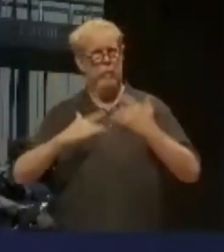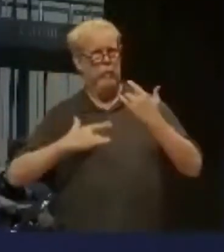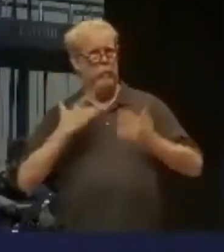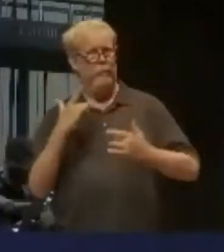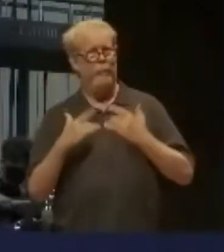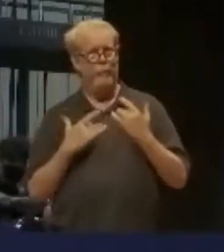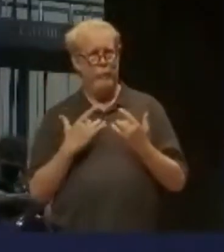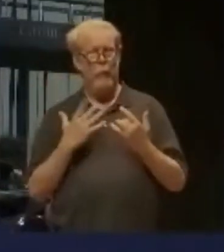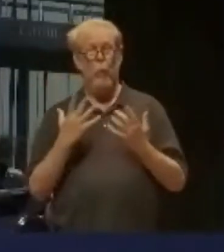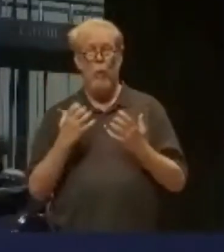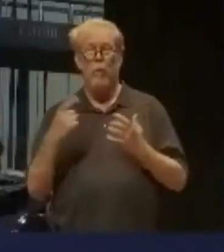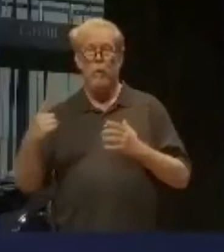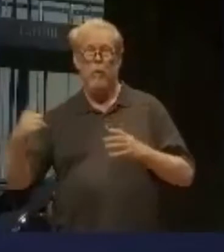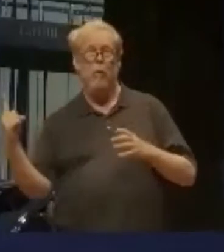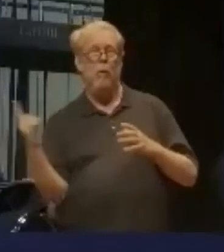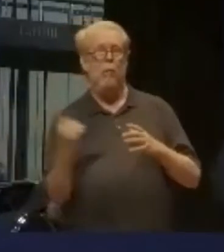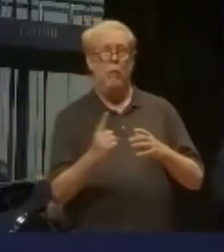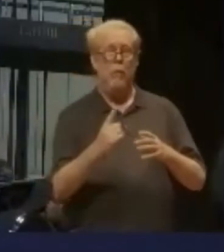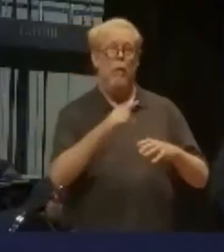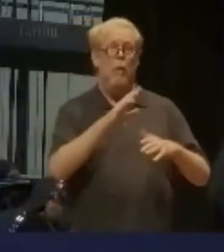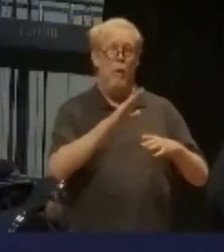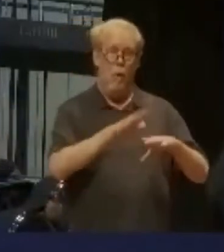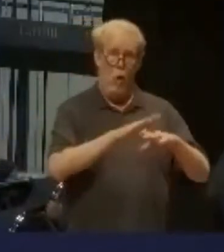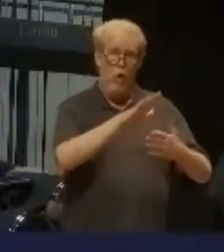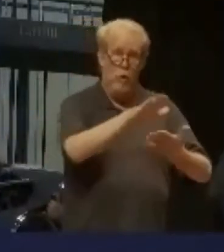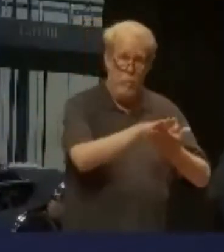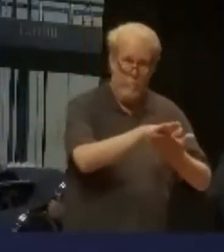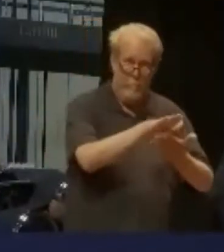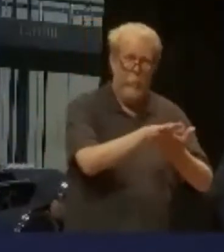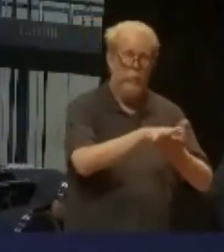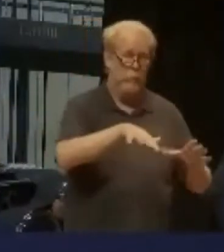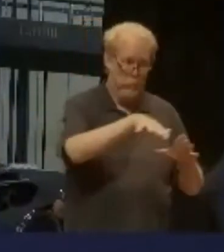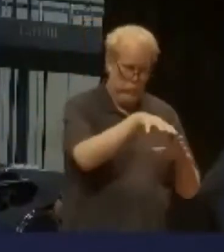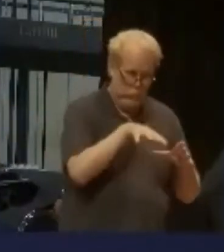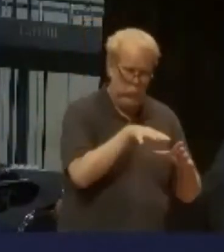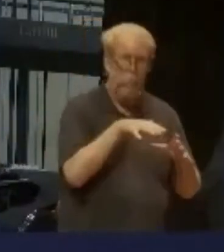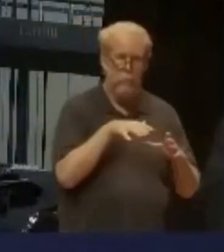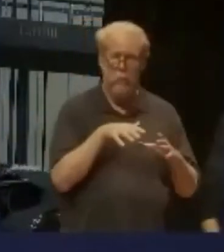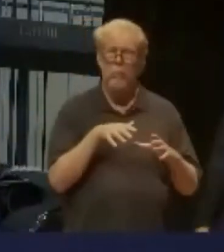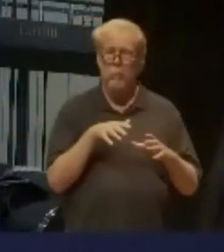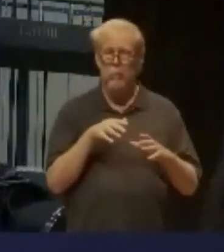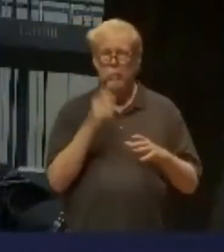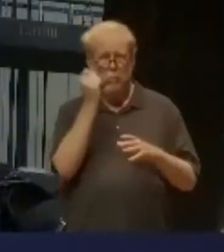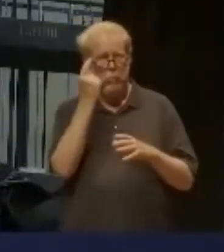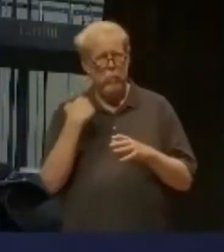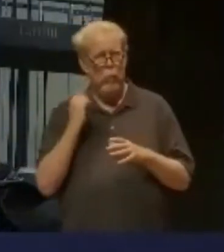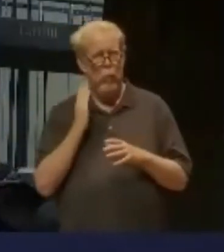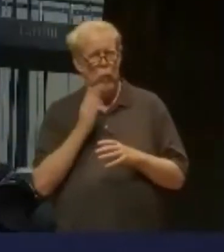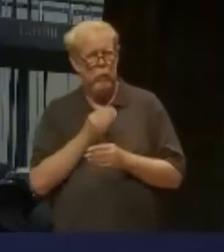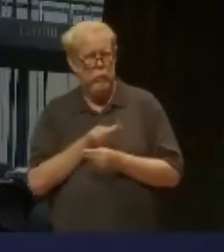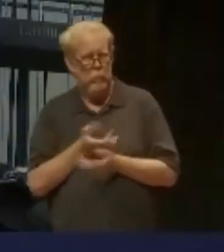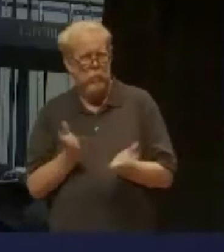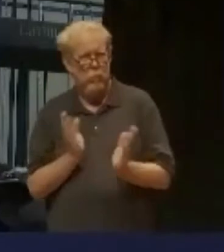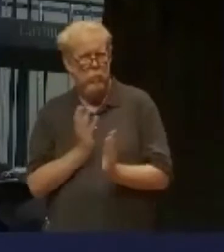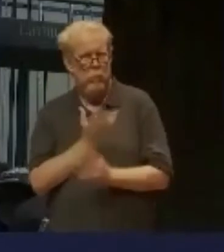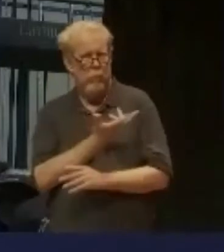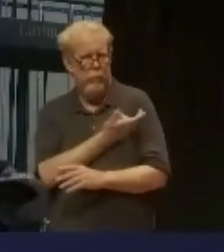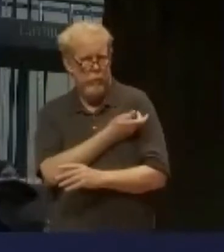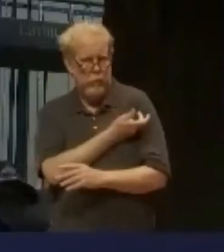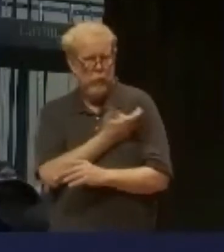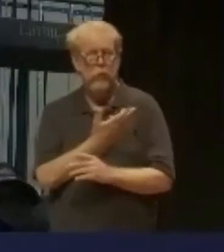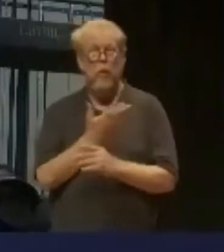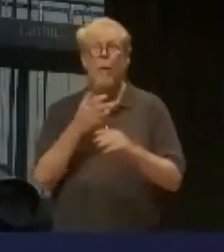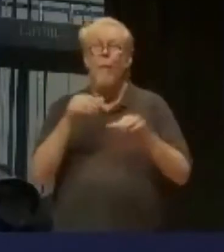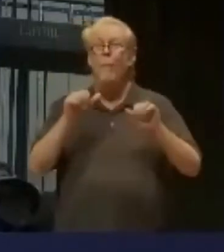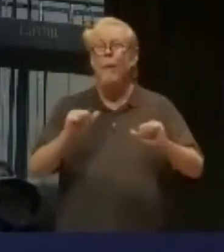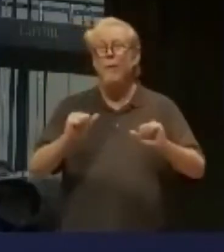escuela. Queremos traer a tantos estudiantes como sea posible en persona y, bueno, con ayuda de las vacunaciones, ¿no? Hay una posibilidad de que